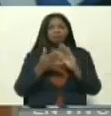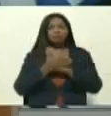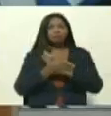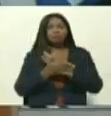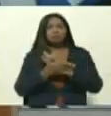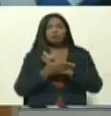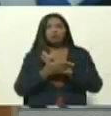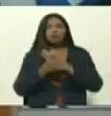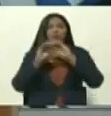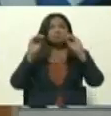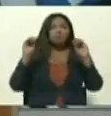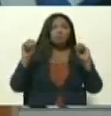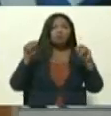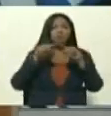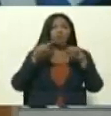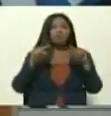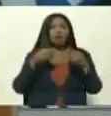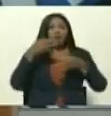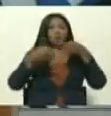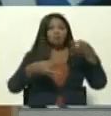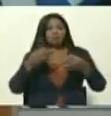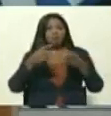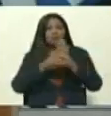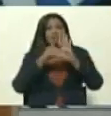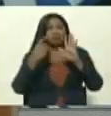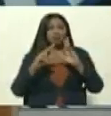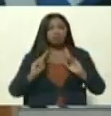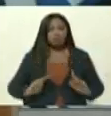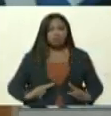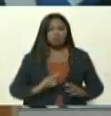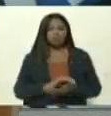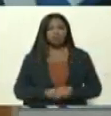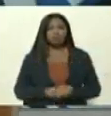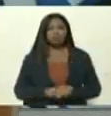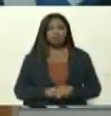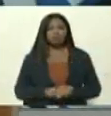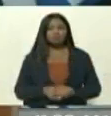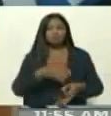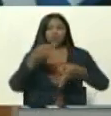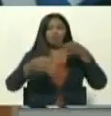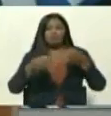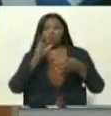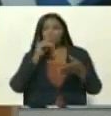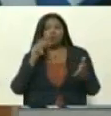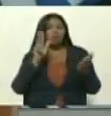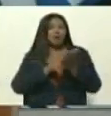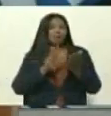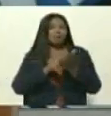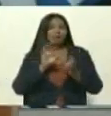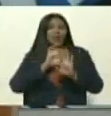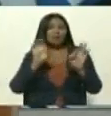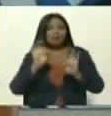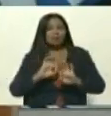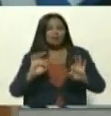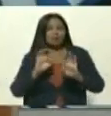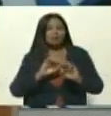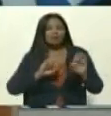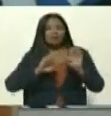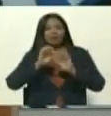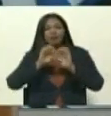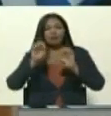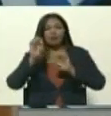las consignas de por la justicia y los derechos humanos. Los fiscales que no aprueben las evaluaciones previstas en este plan